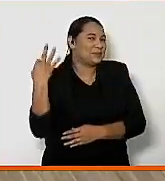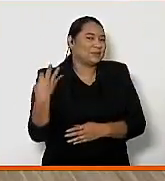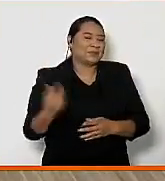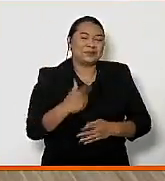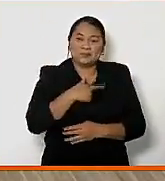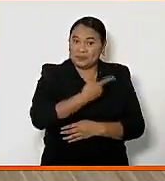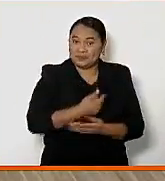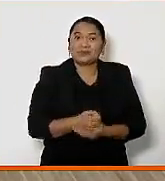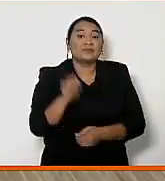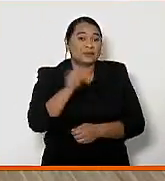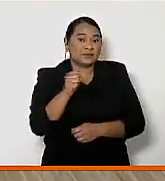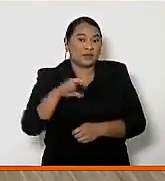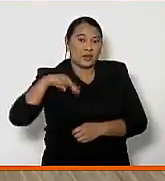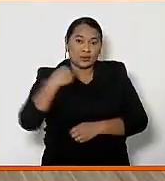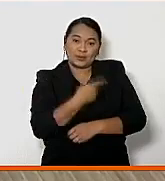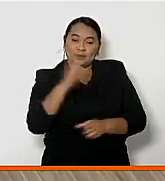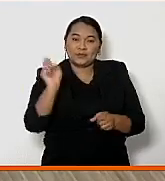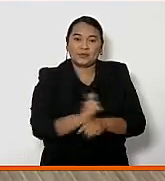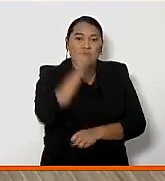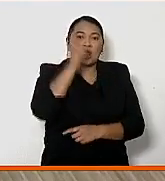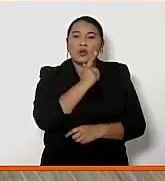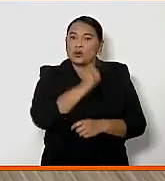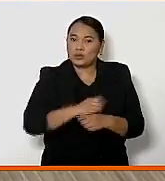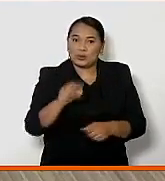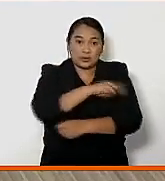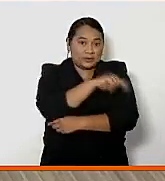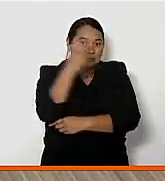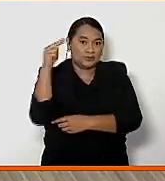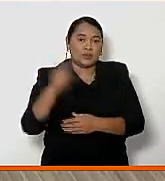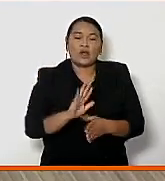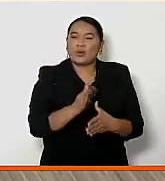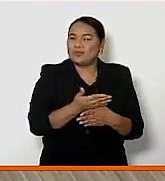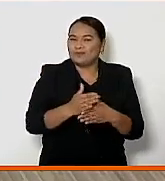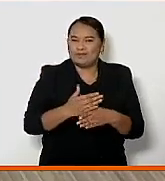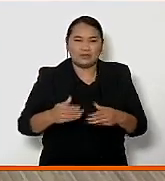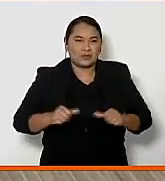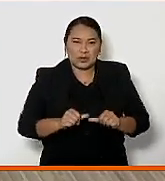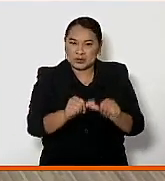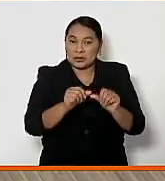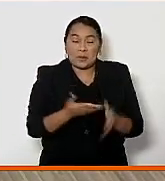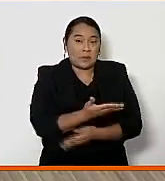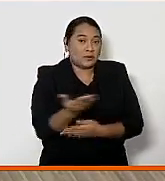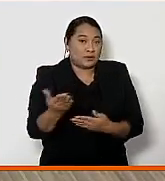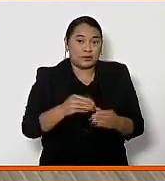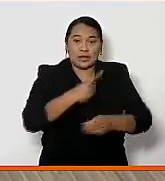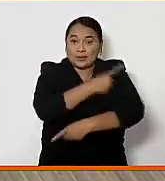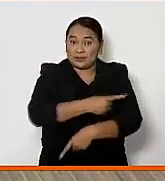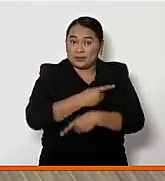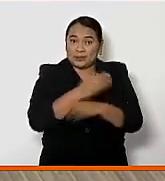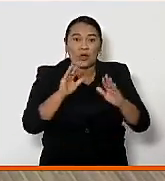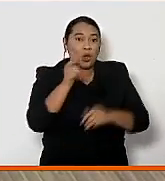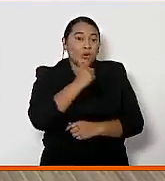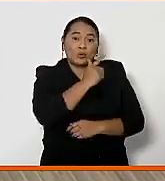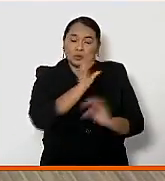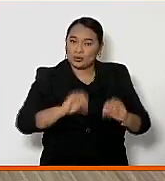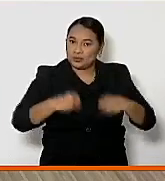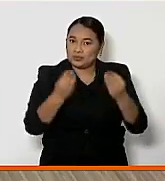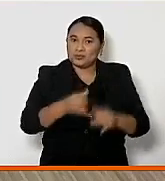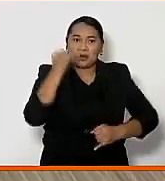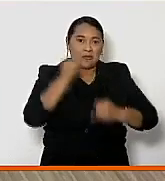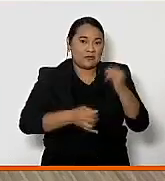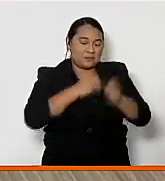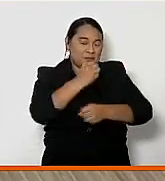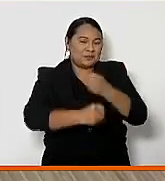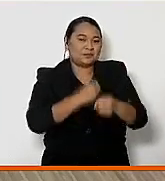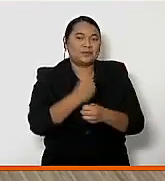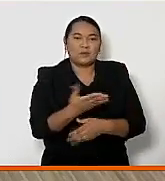Así es Madeline es que nosotras nos ganamos la Loto en esta Navidad Compartiendo con ustedes toda la diversión que el loto te traen Estas fiestas de fin de